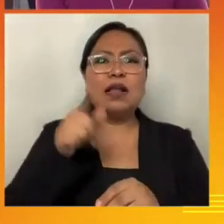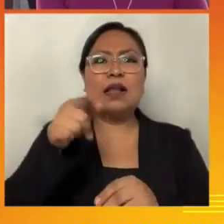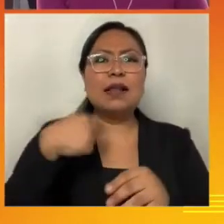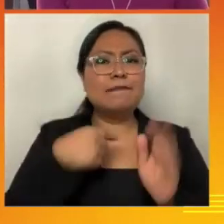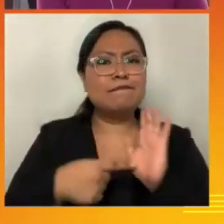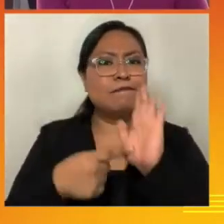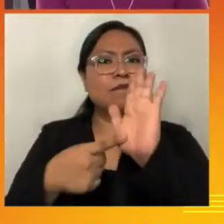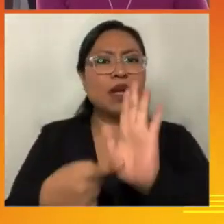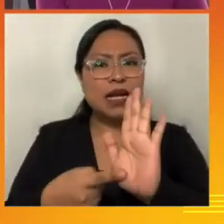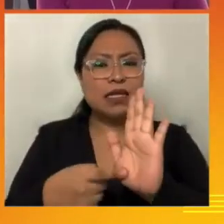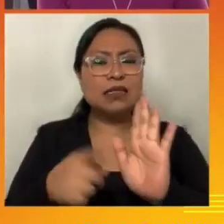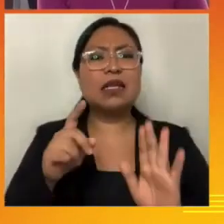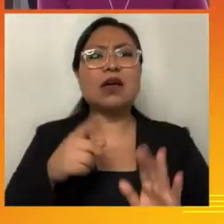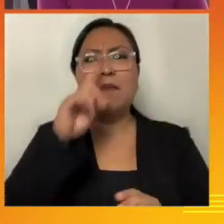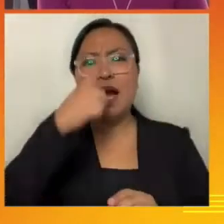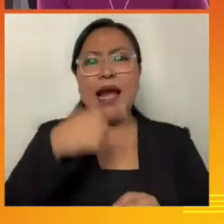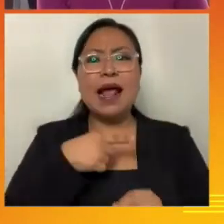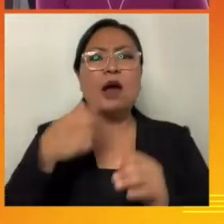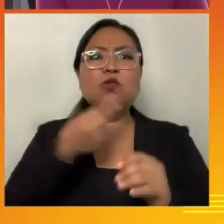pues profesional,